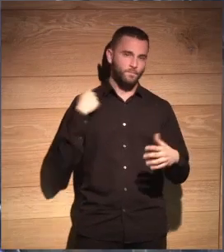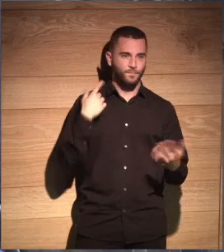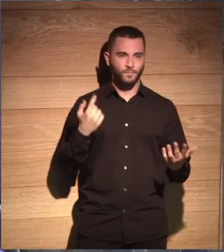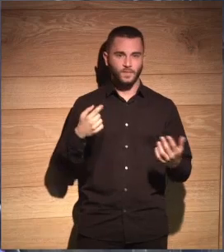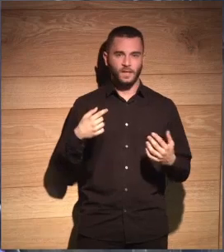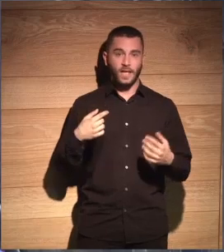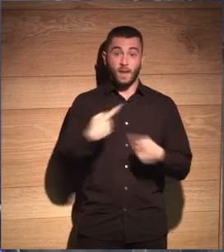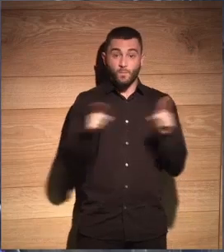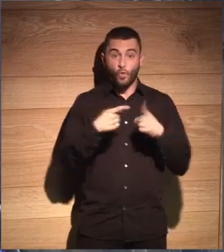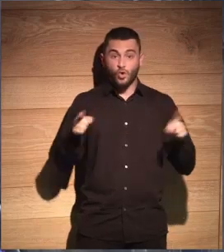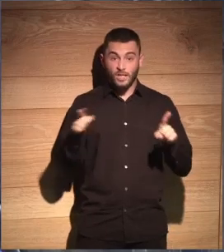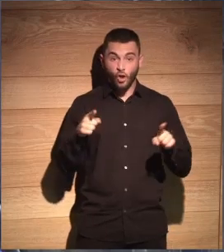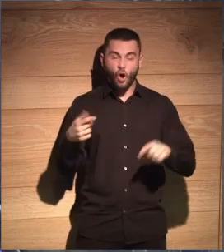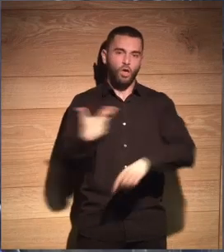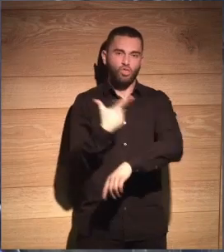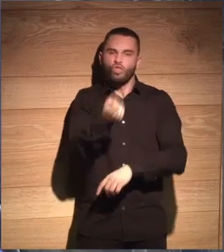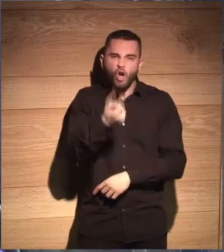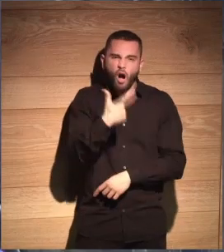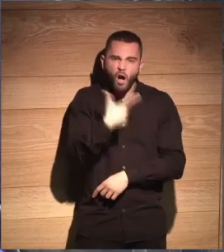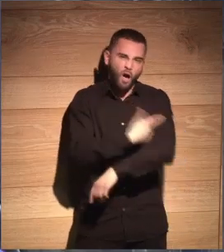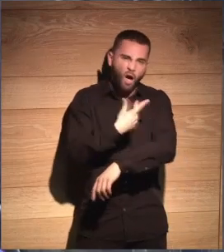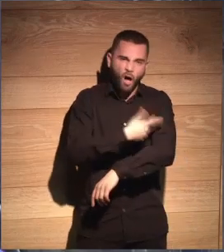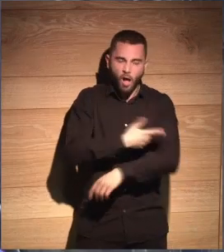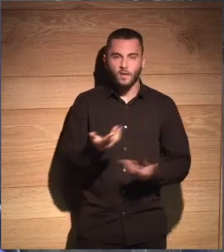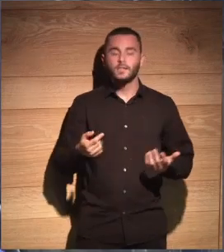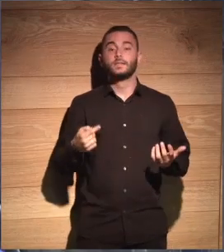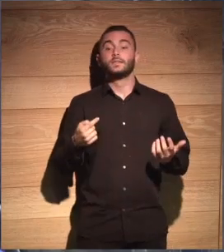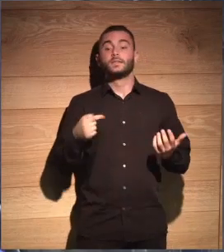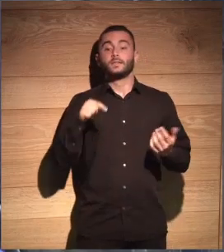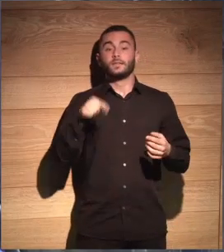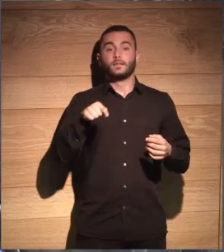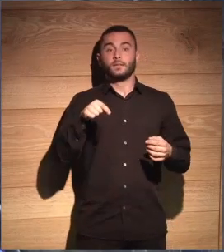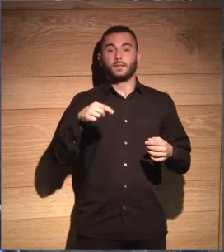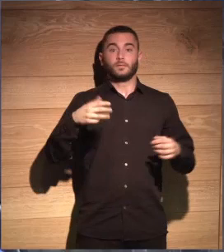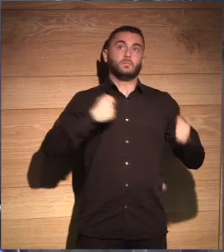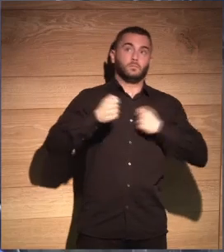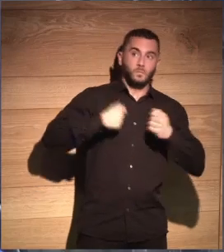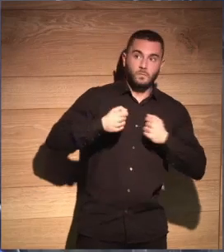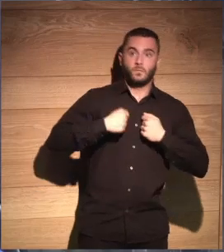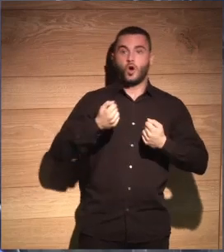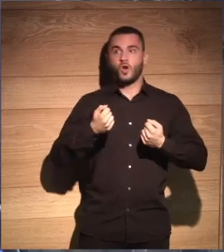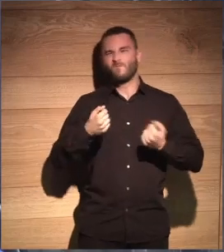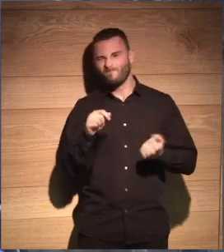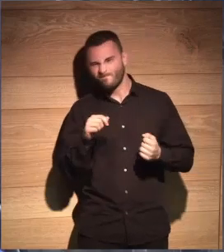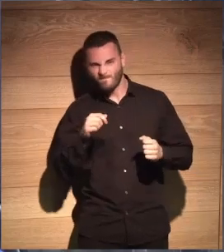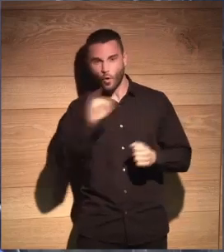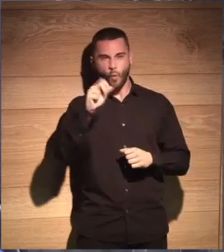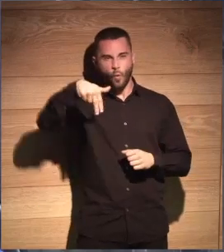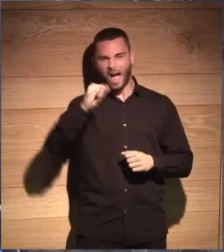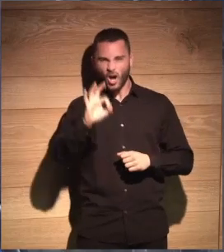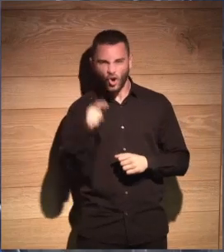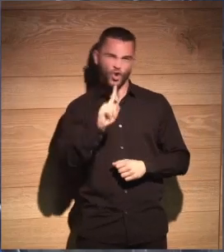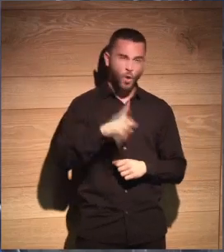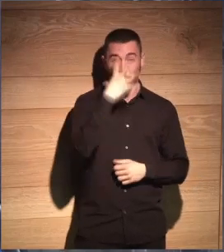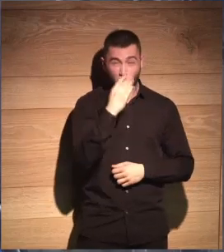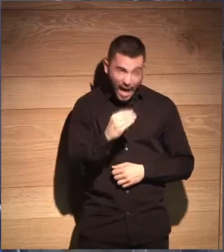que es un yonki, pues yo quería hacer un mono al principio y Juanjo no lo terminaba de ver, entonces dijimos un perro, sí, pero un perro, no sé qué. Y al final lo